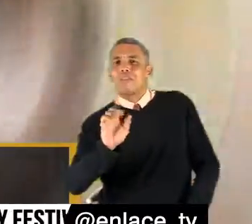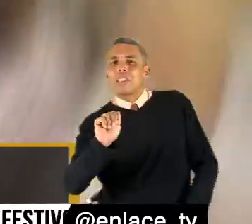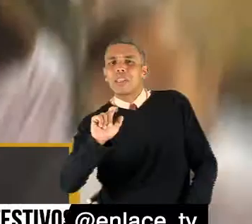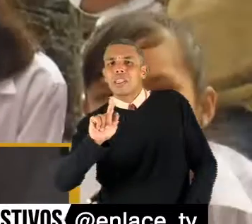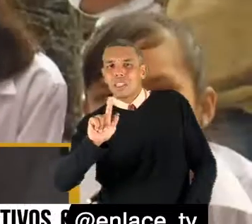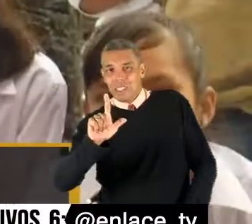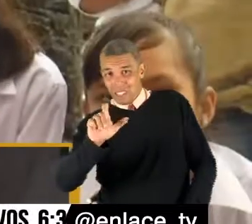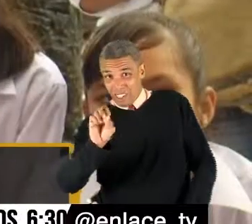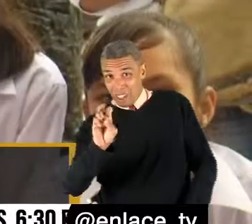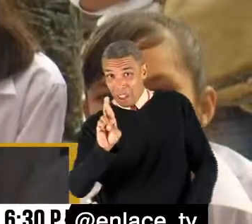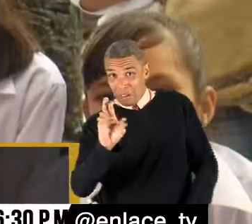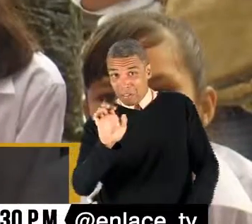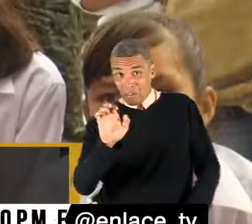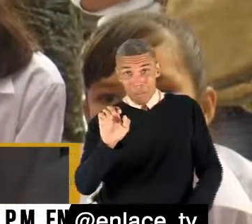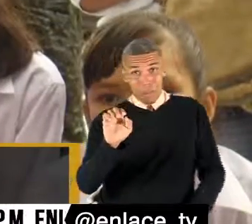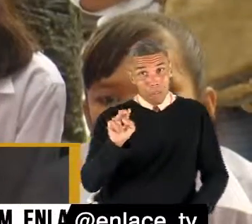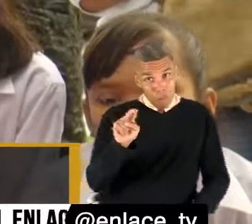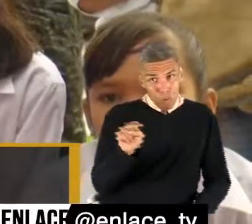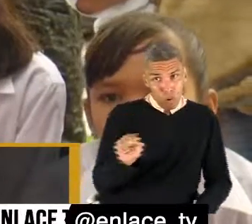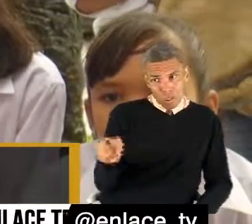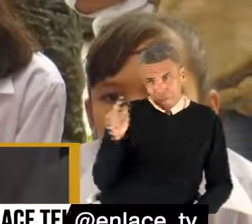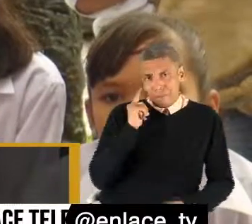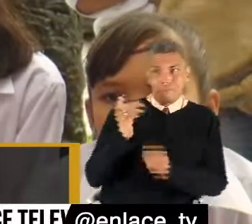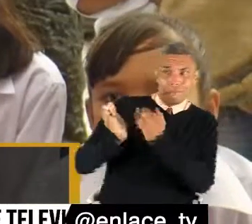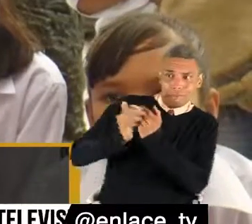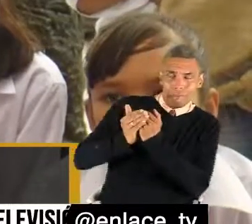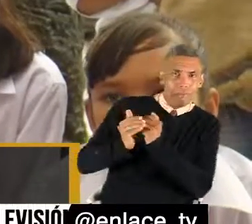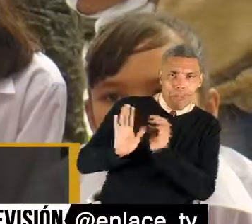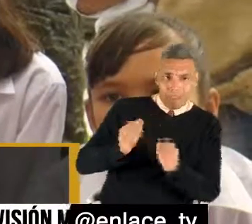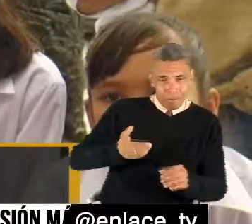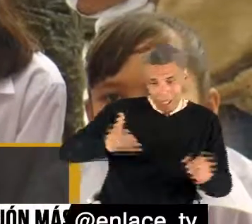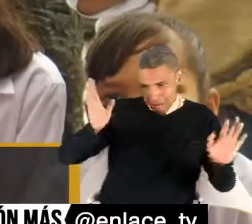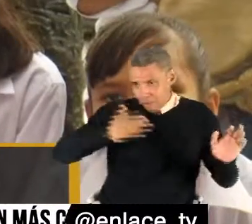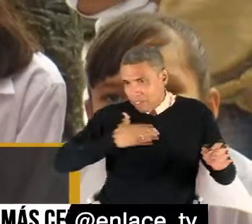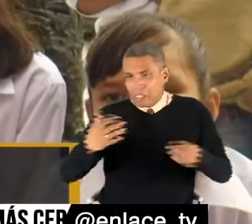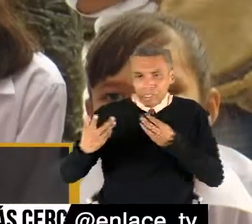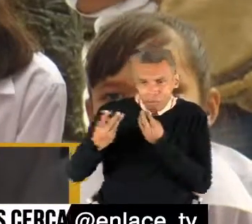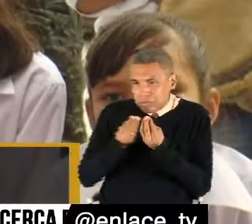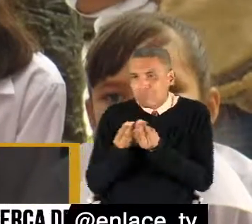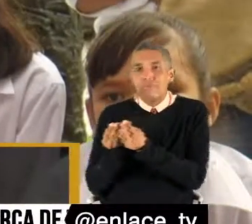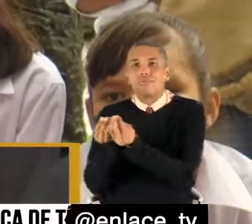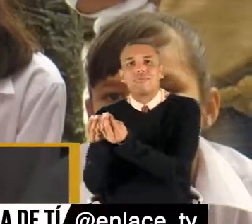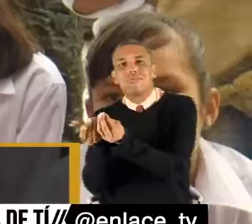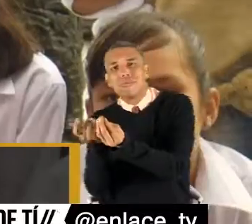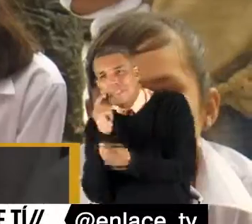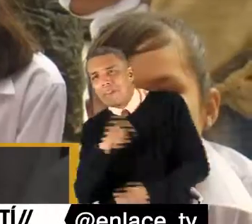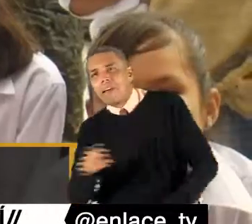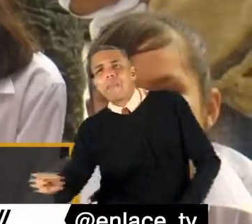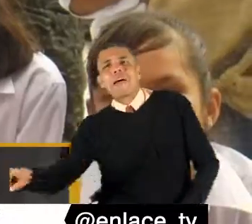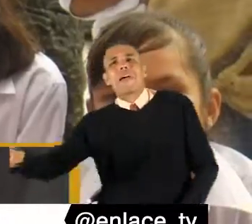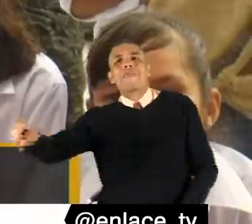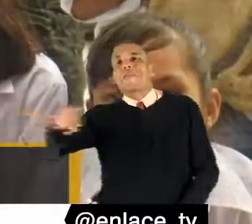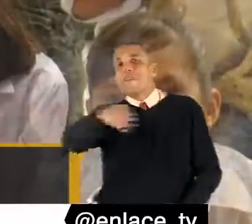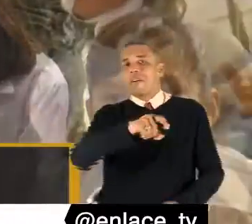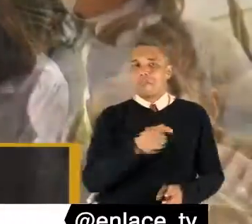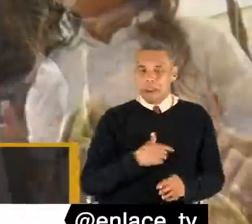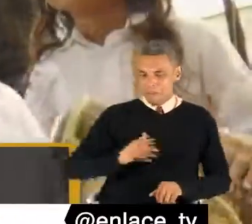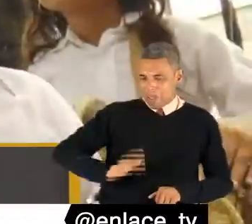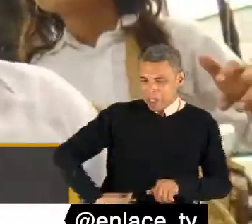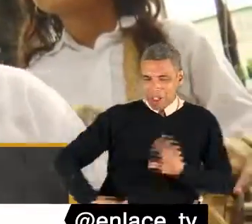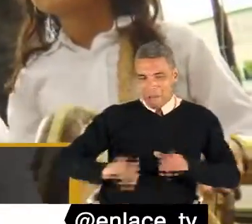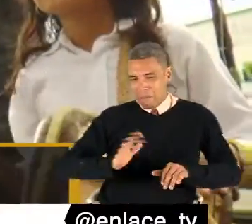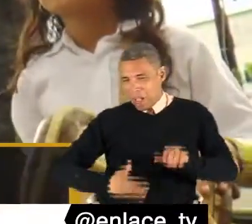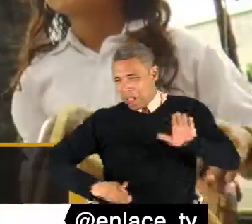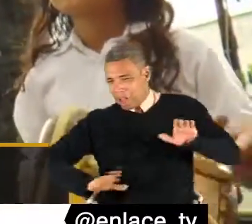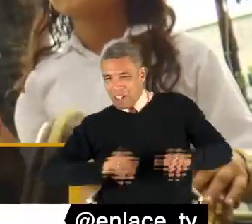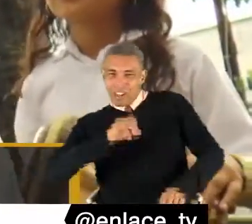ellos, y ahí ellos han cogido, se han desempeñado mejor, han soltado más sus capacidades para la música. Los niños que